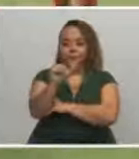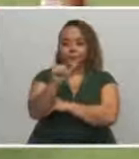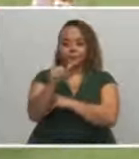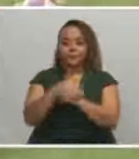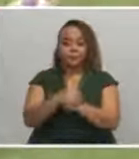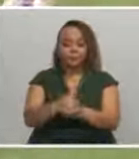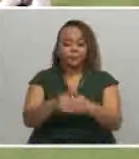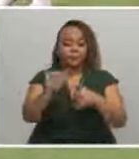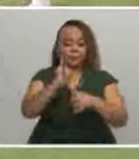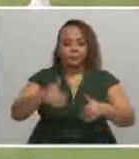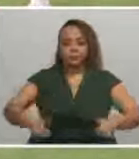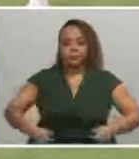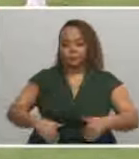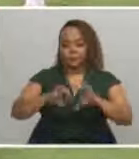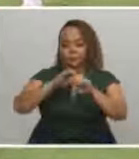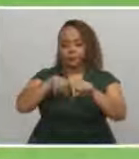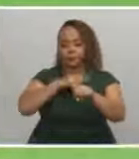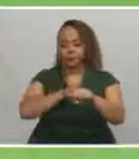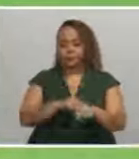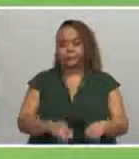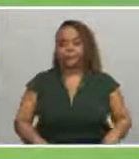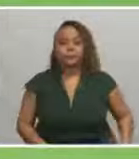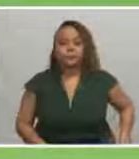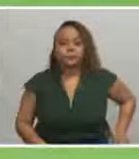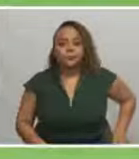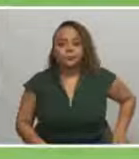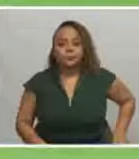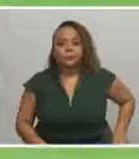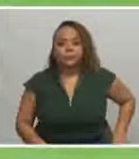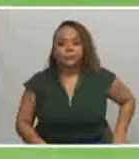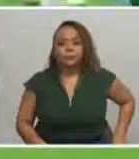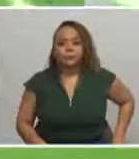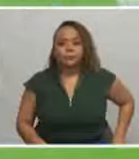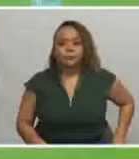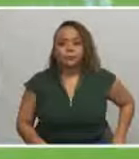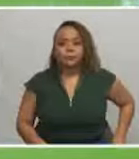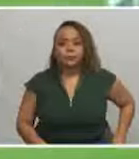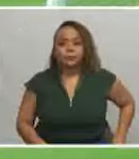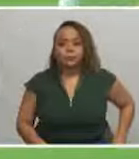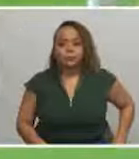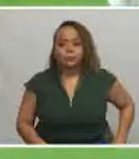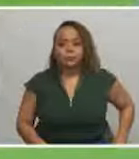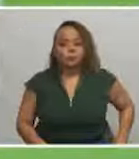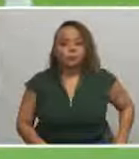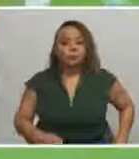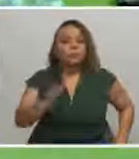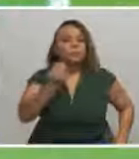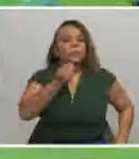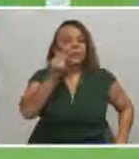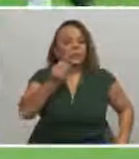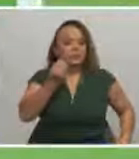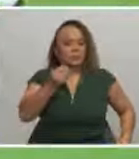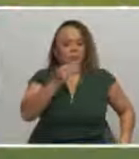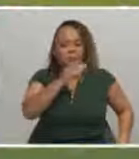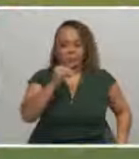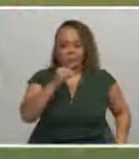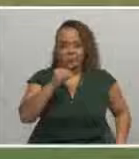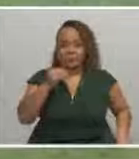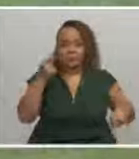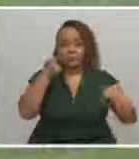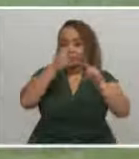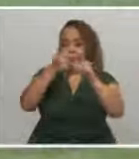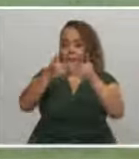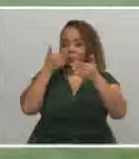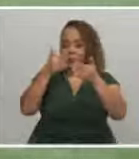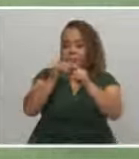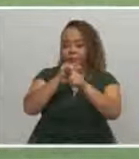frente de la selección nacional. ¿Qué ha hecho el argentino en estos días y cuáles son los objetivos para este mes previo al fogueo ante